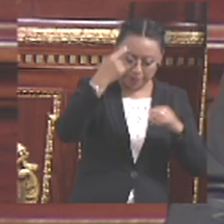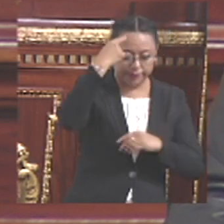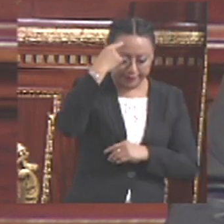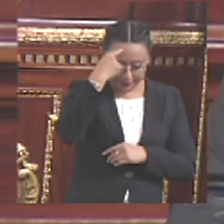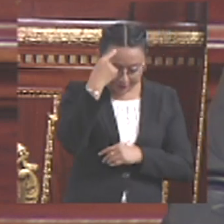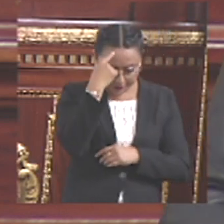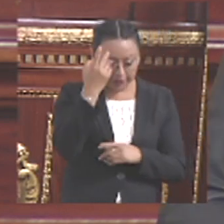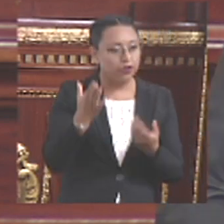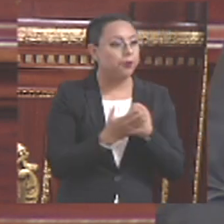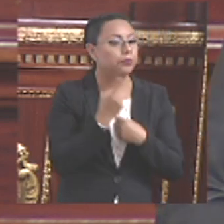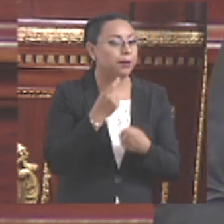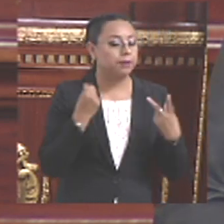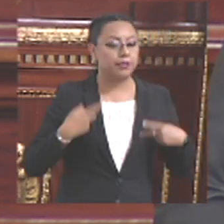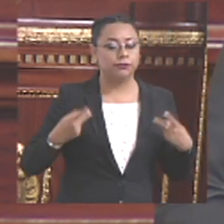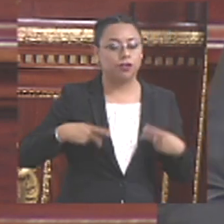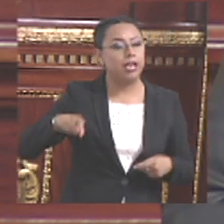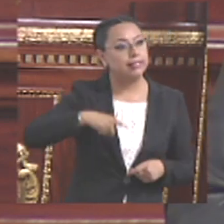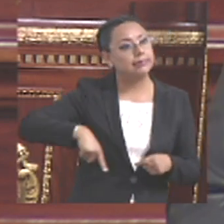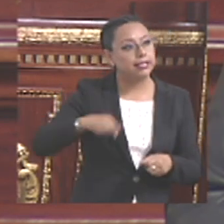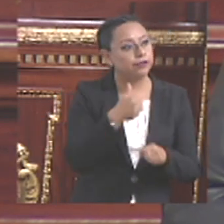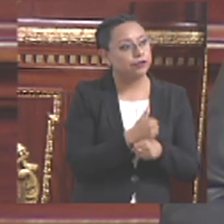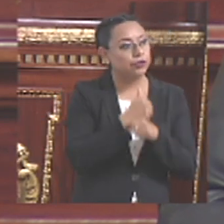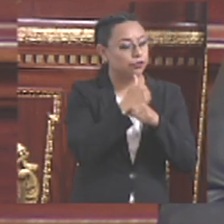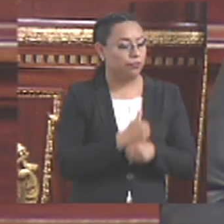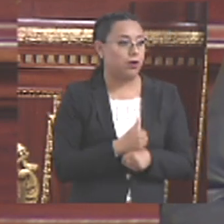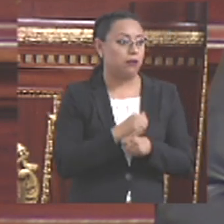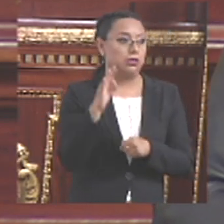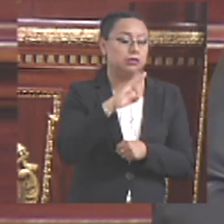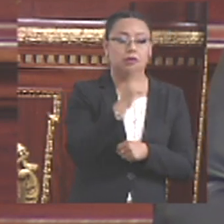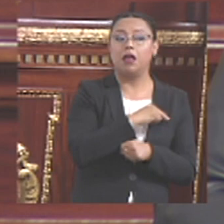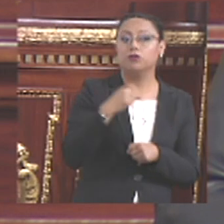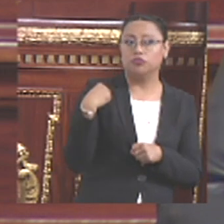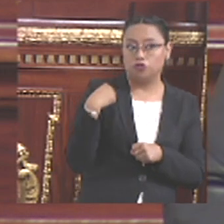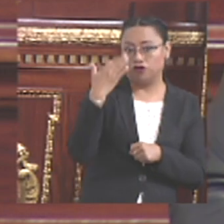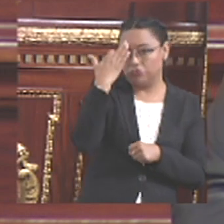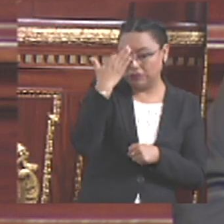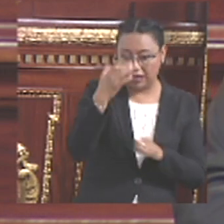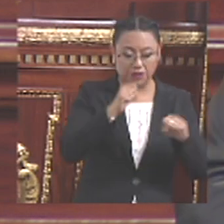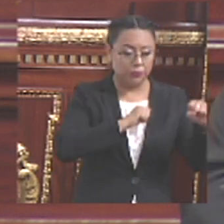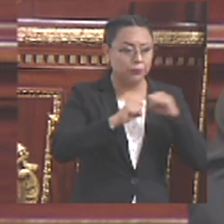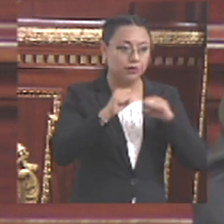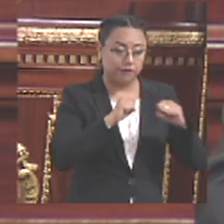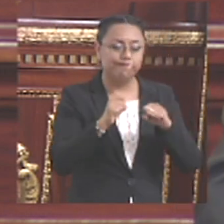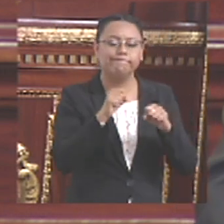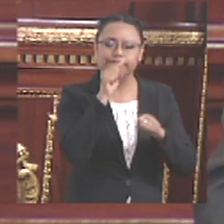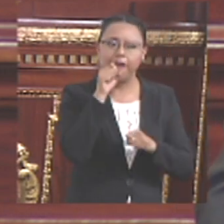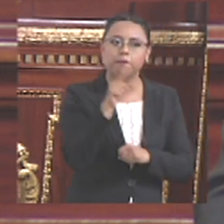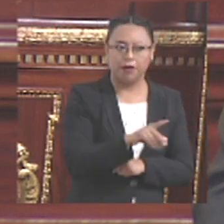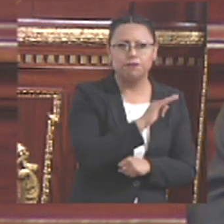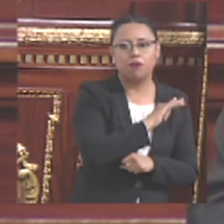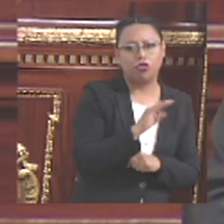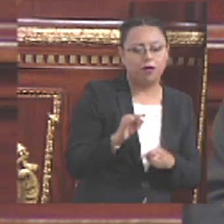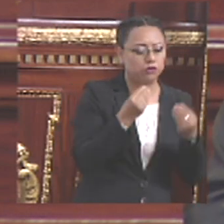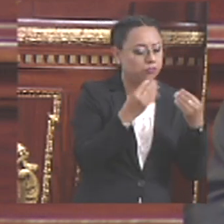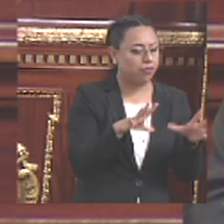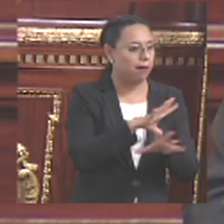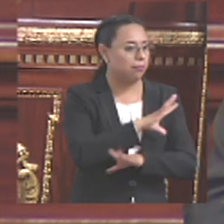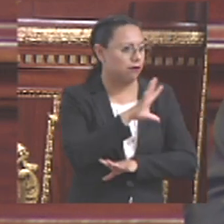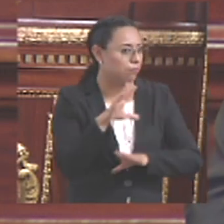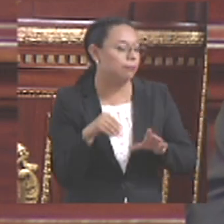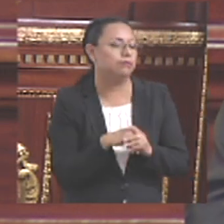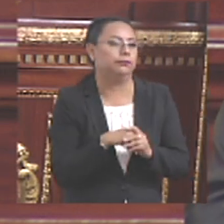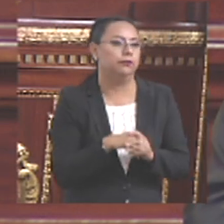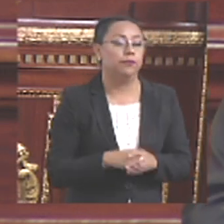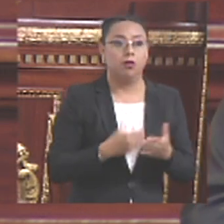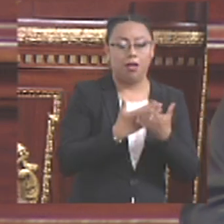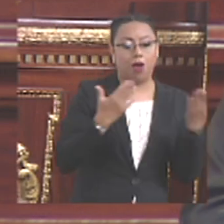damnificados, nosotros en algún momento o en algún sismo podemos perderlo todo. Y no nada más es responsabilidad de las